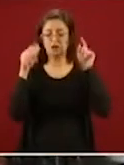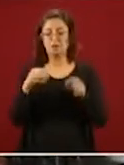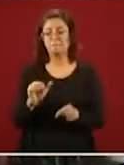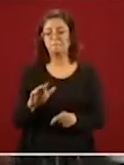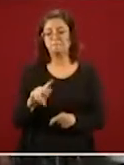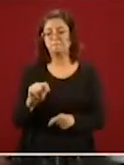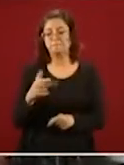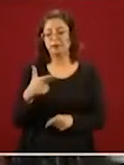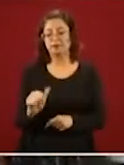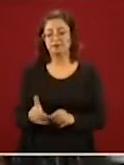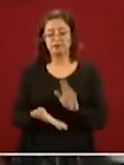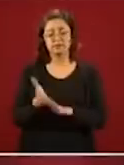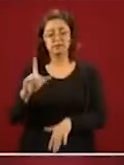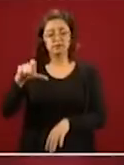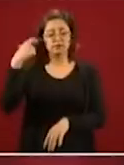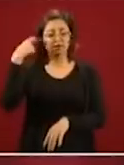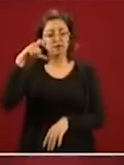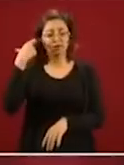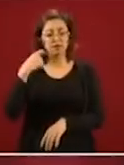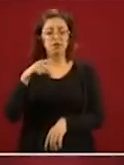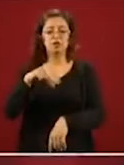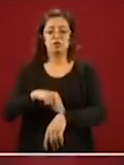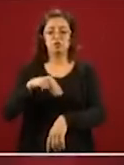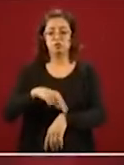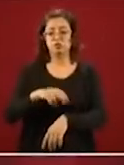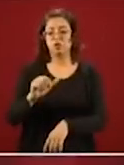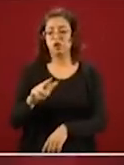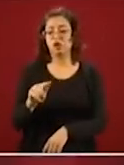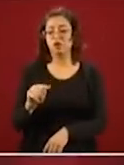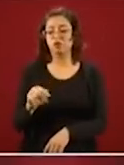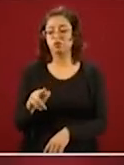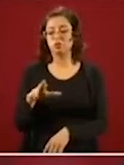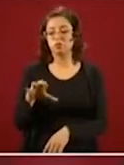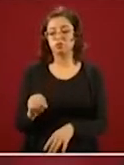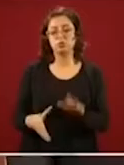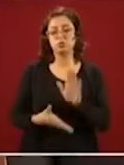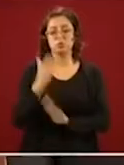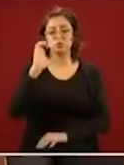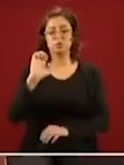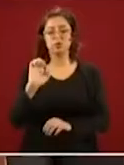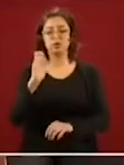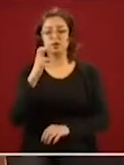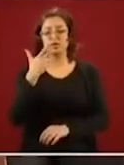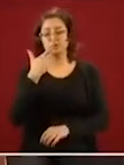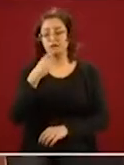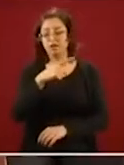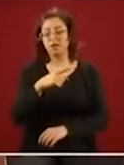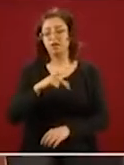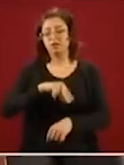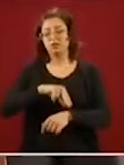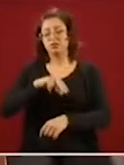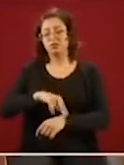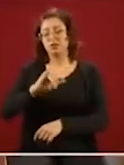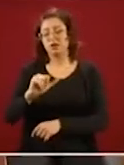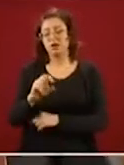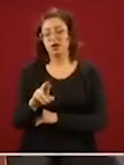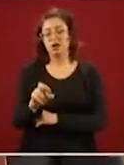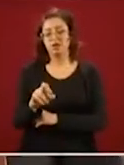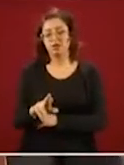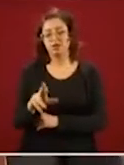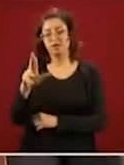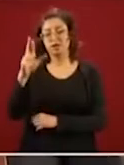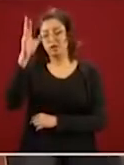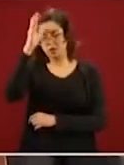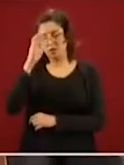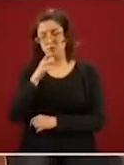Vázquez a Querétaro, el doctor Arturo Daniel Bonilla y Calderón a Chihuahua, el doctor Francisco Javier Padilla del Toro en Coahuila,